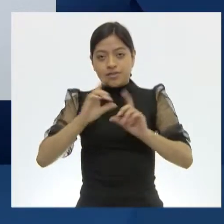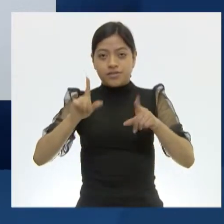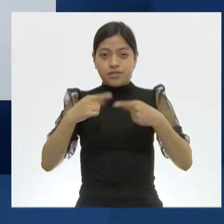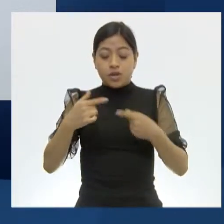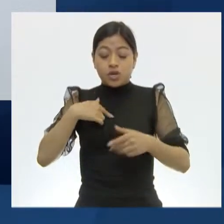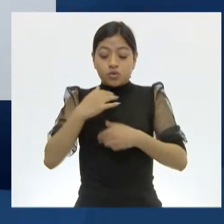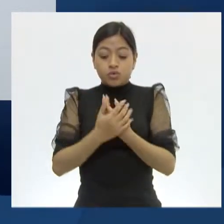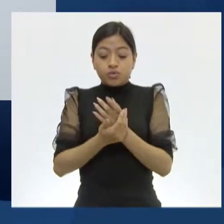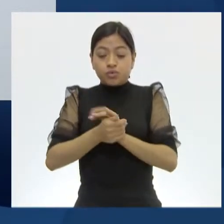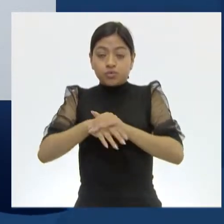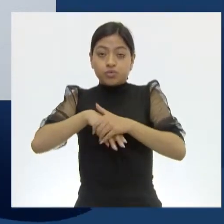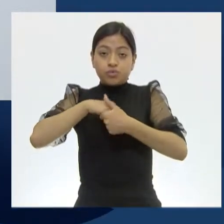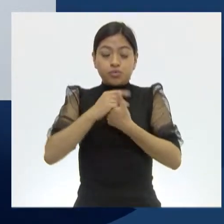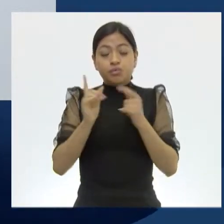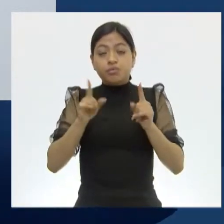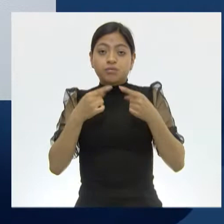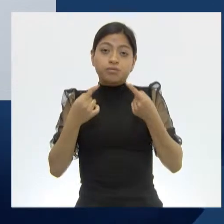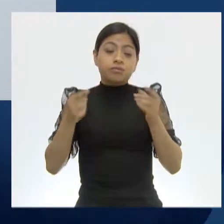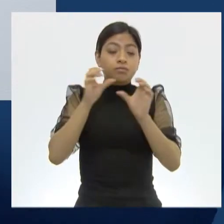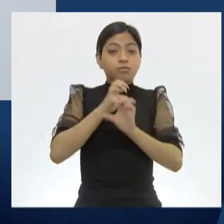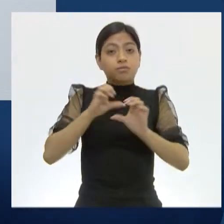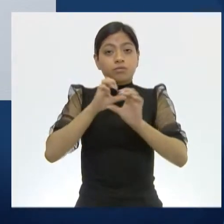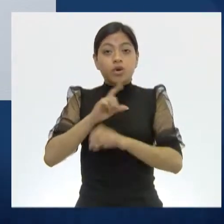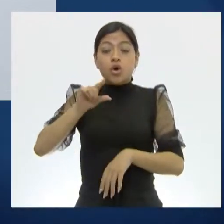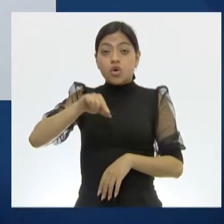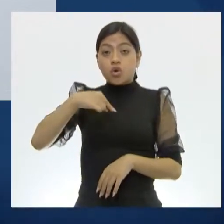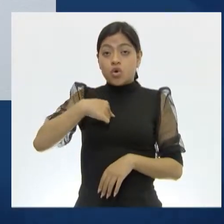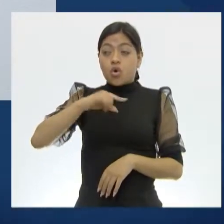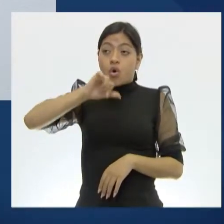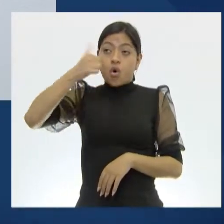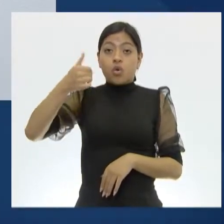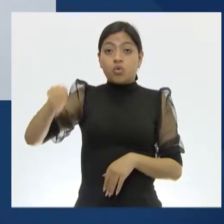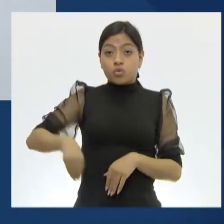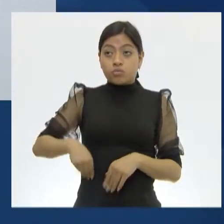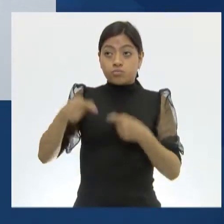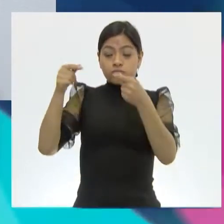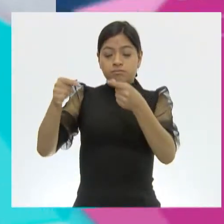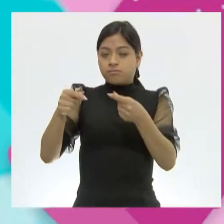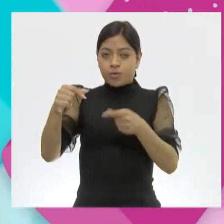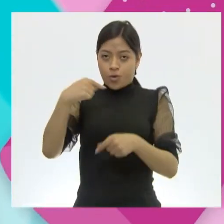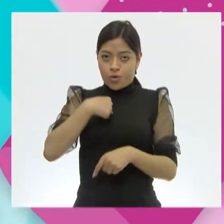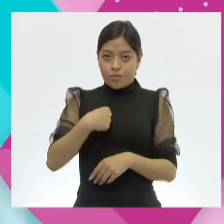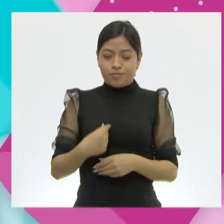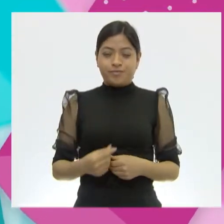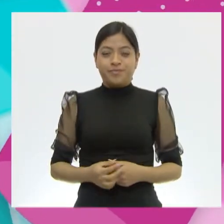lavo las manitas para no echarle la culpa a nadie.